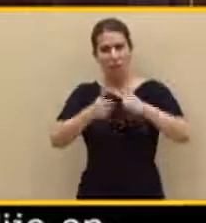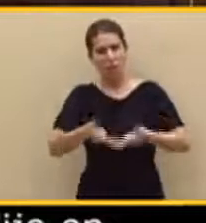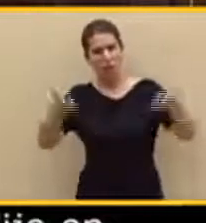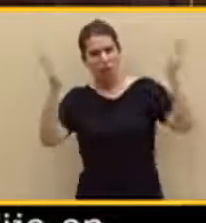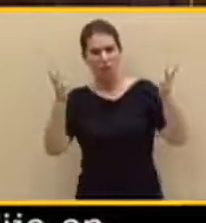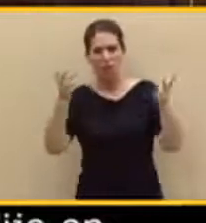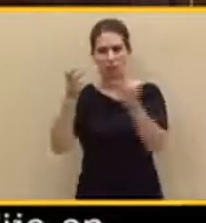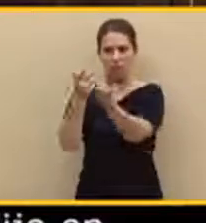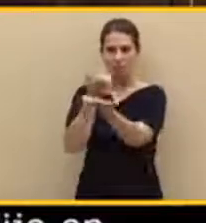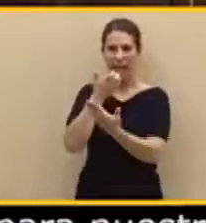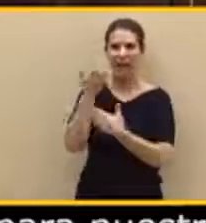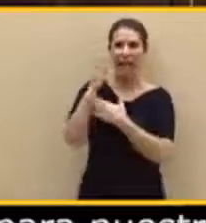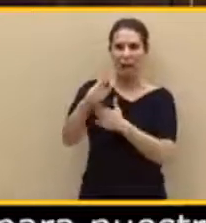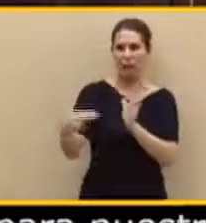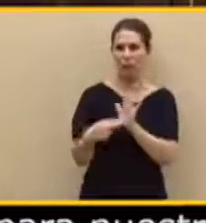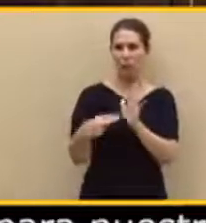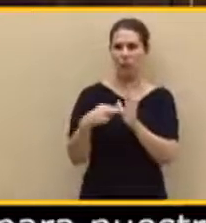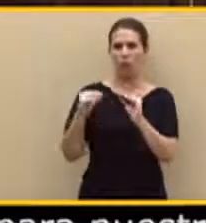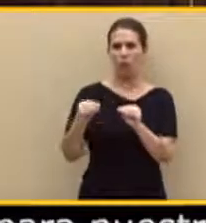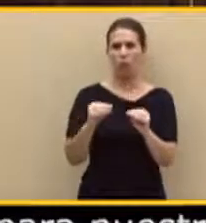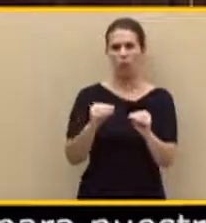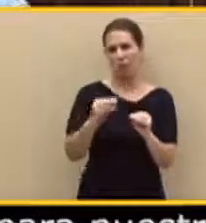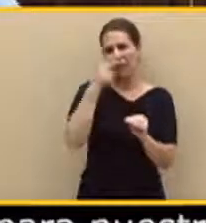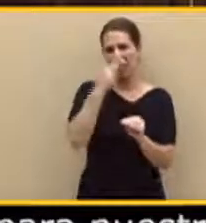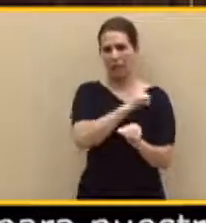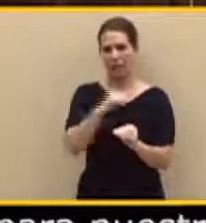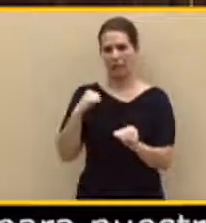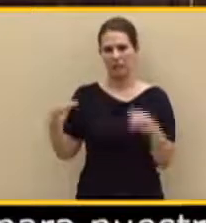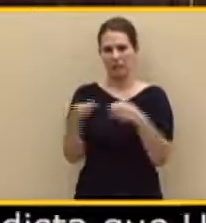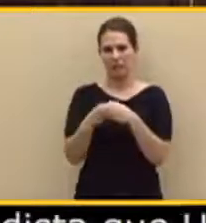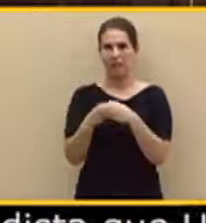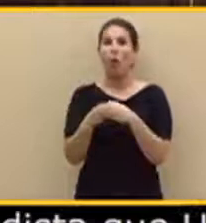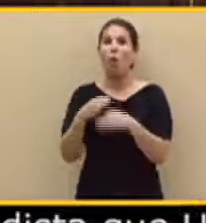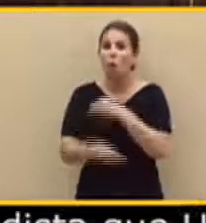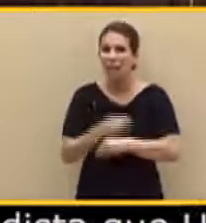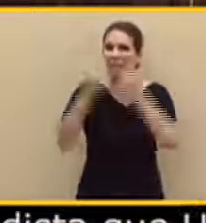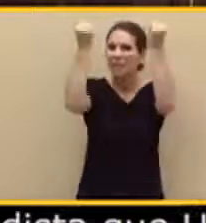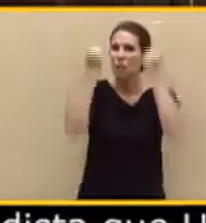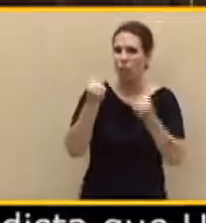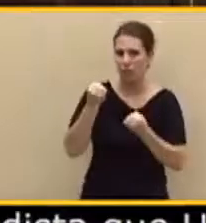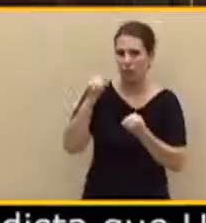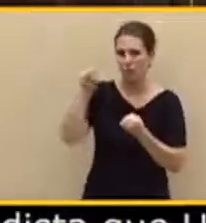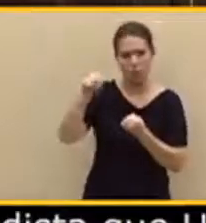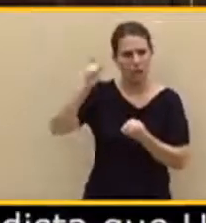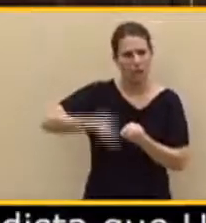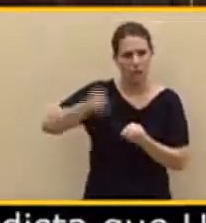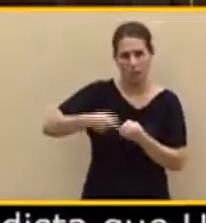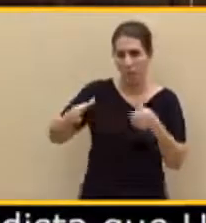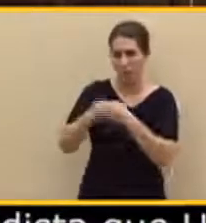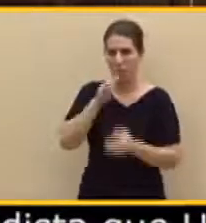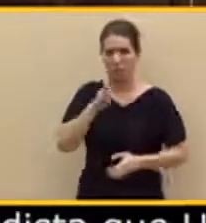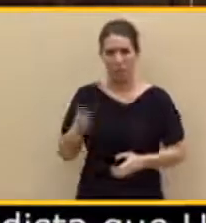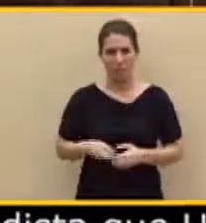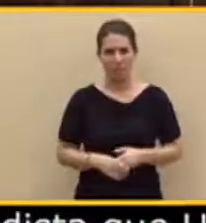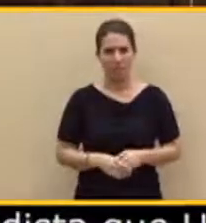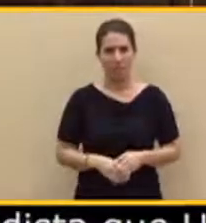uso partidista que ustedes hacen de las instituciones, señorías del Partido Popular. Les diré también que la trama se